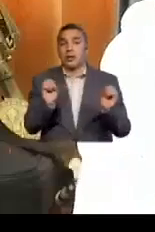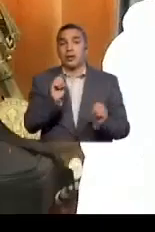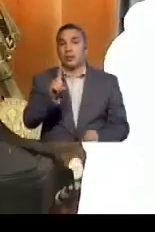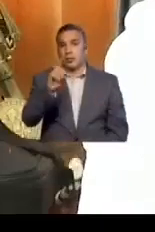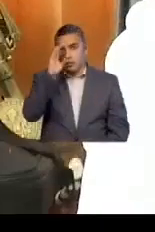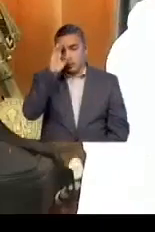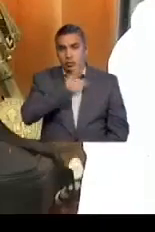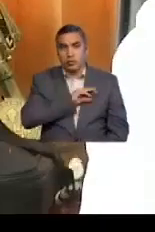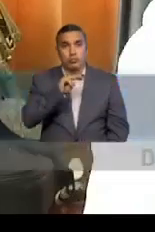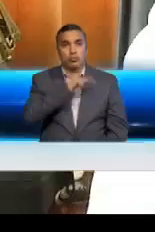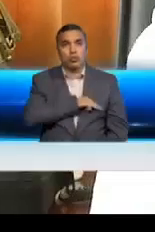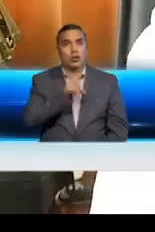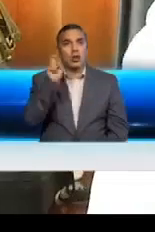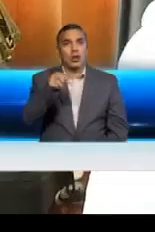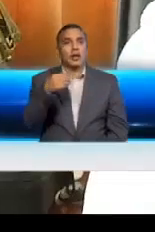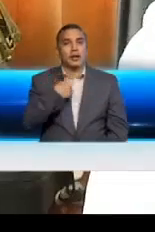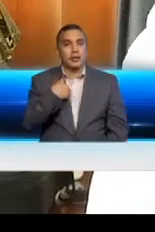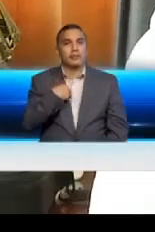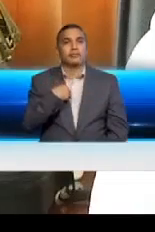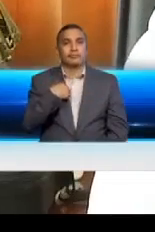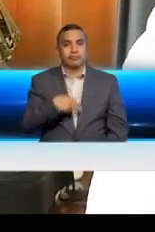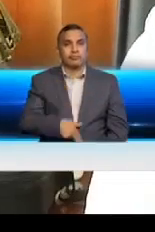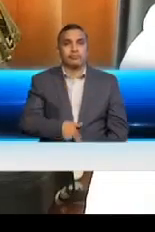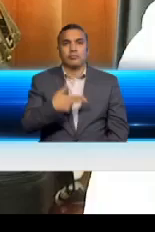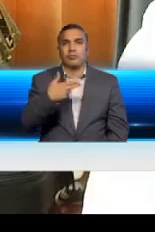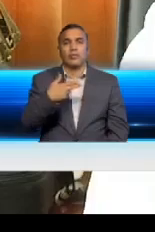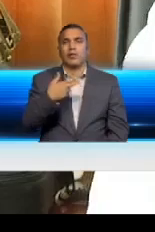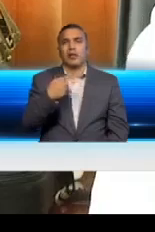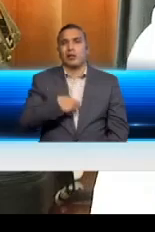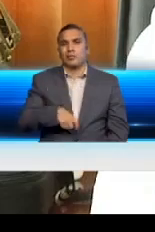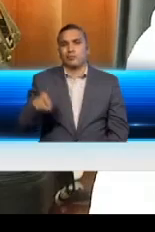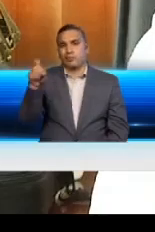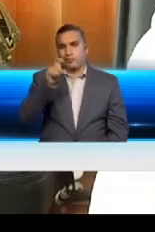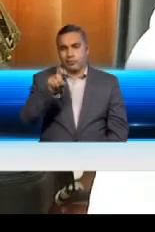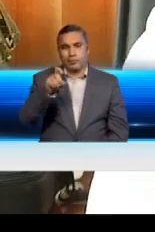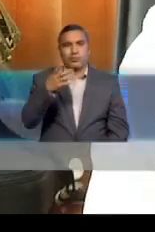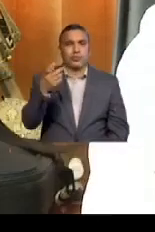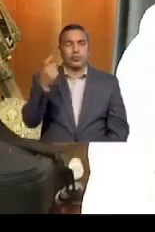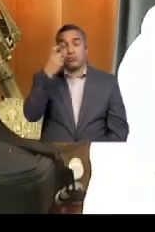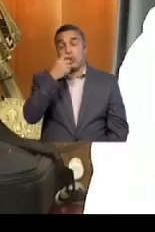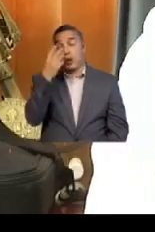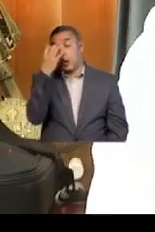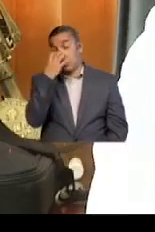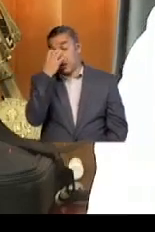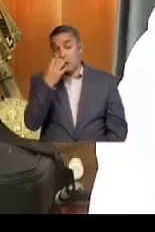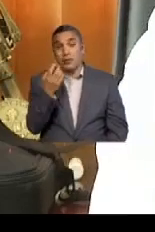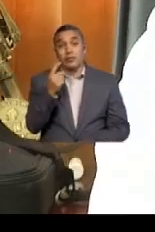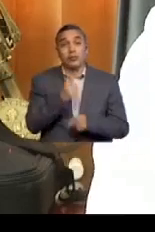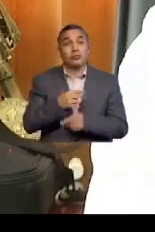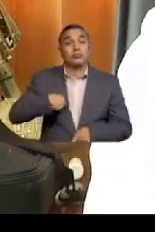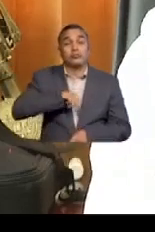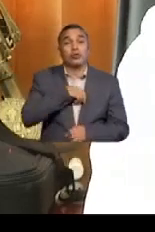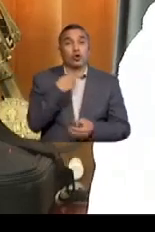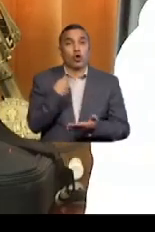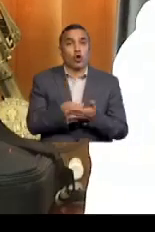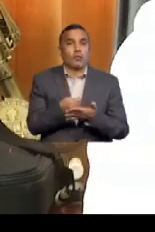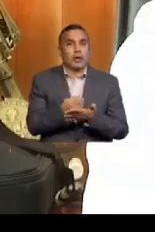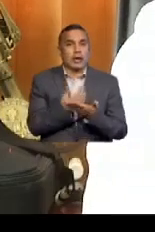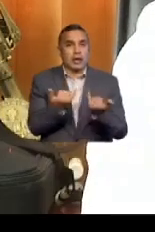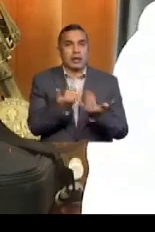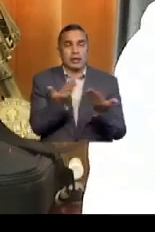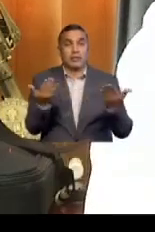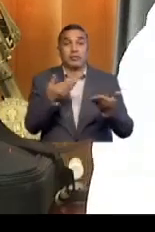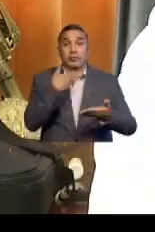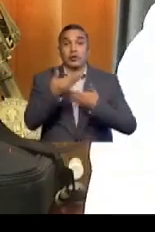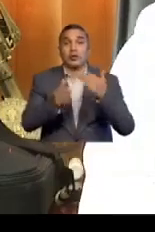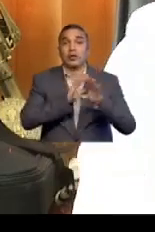policías metropolitanos deben tener un armamento no letal. Precisamente nos encontramos en el proceso de adquisición de esas armas letales. El proceso